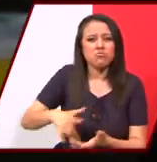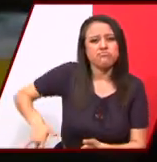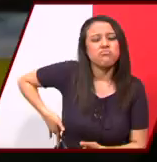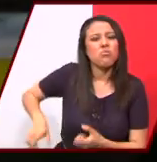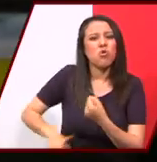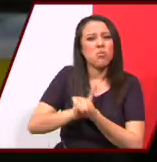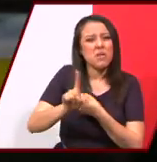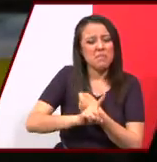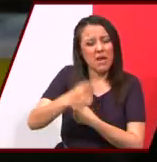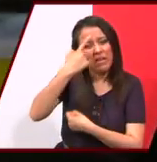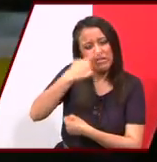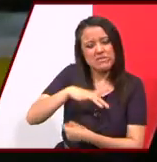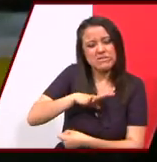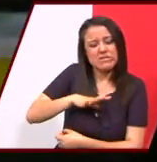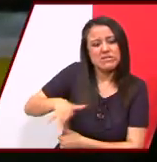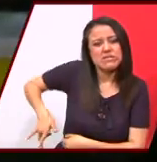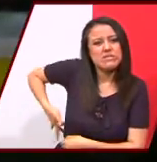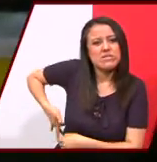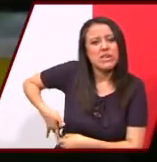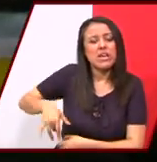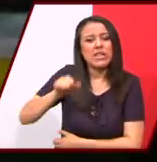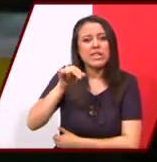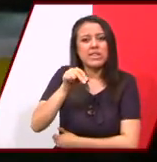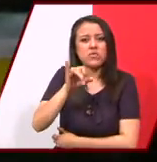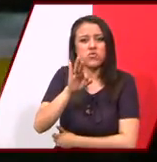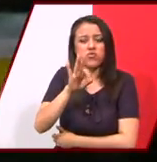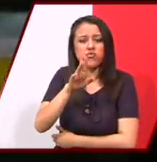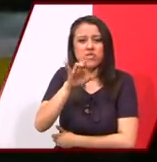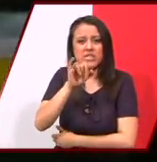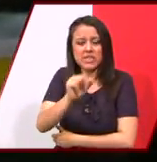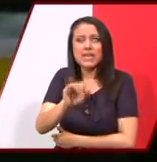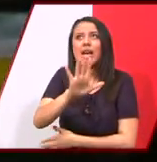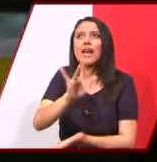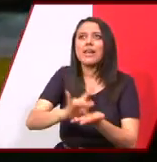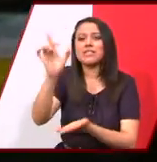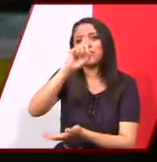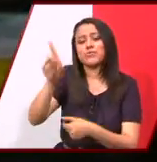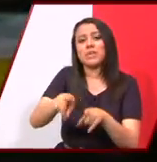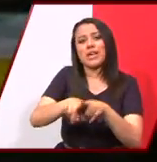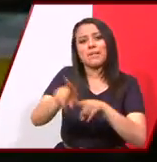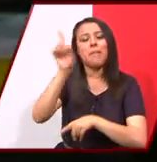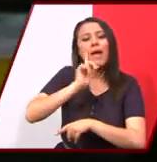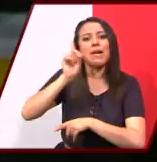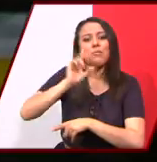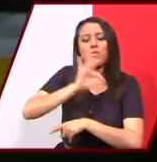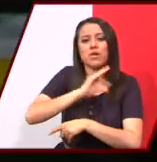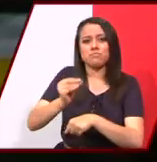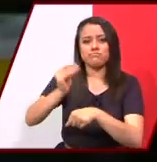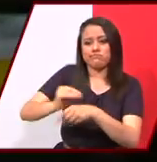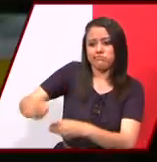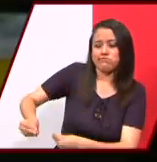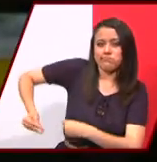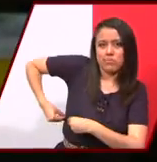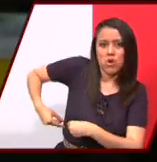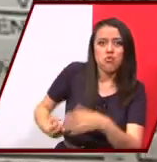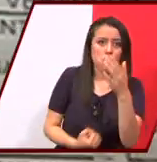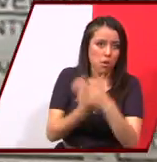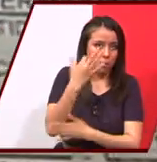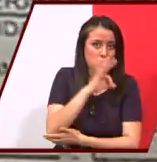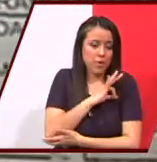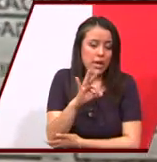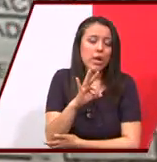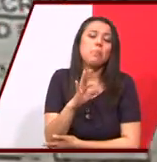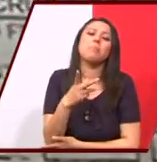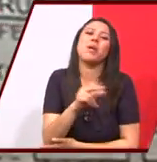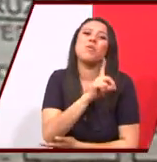crónica. Fui candidato a un trasplante, gracias a Dios mi hermana me pudo hacer la donación del riñón, pero a